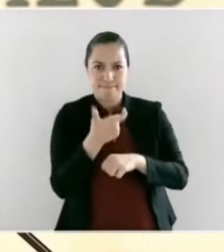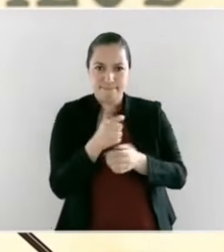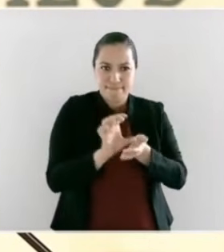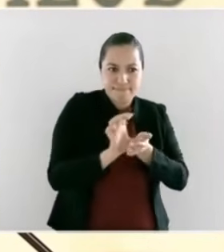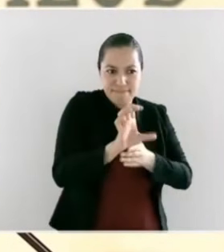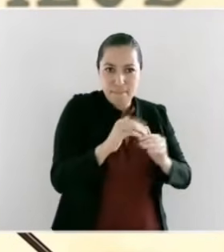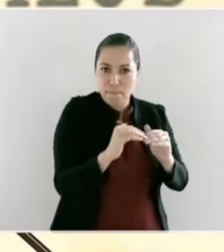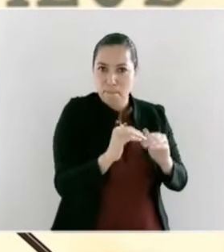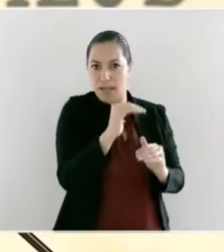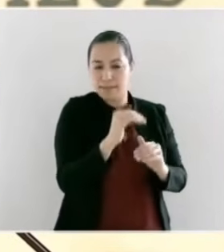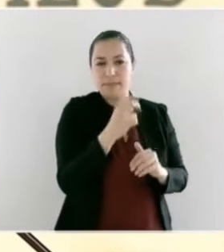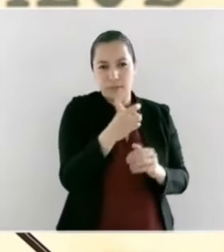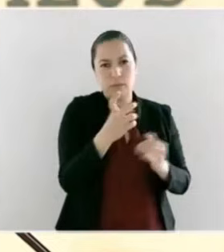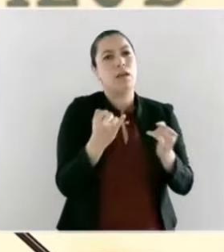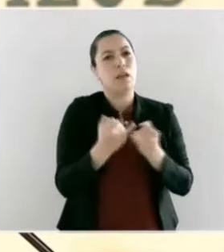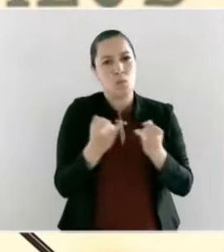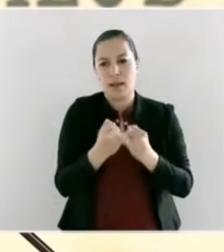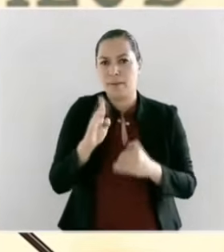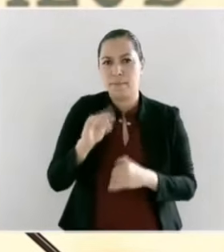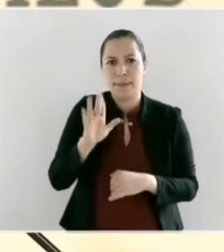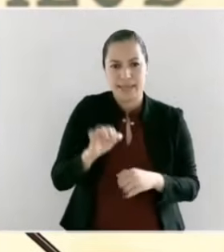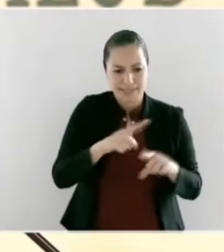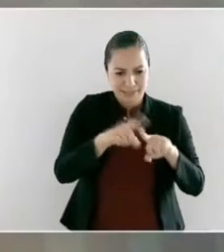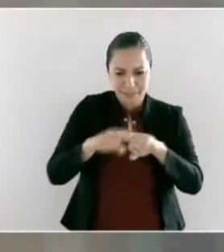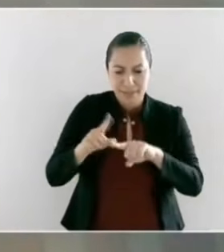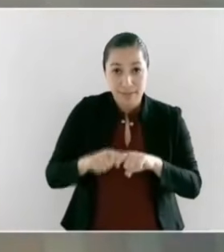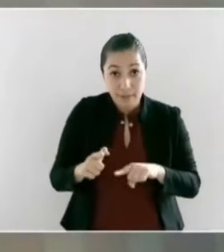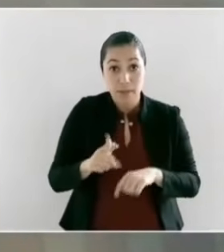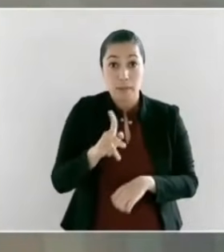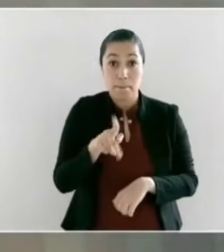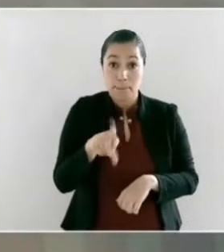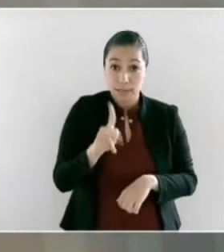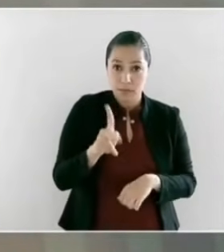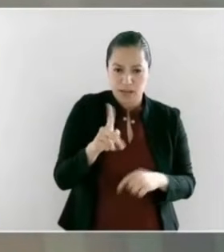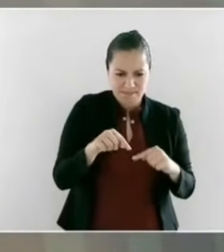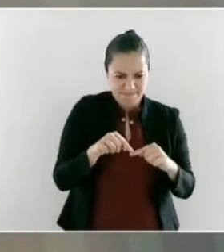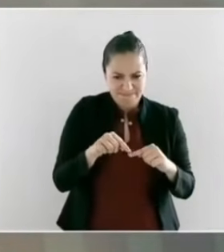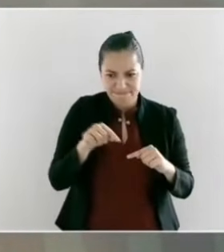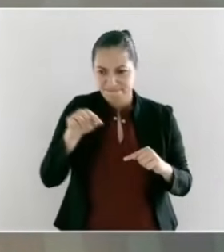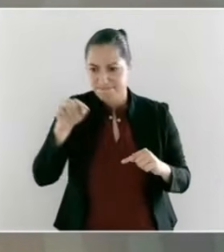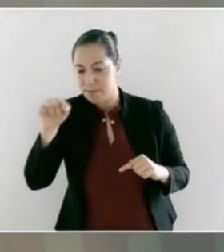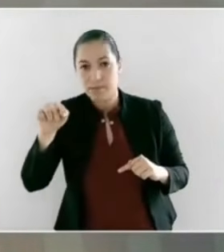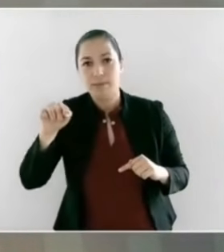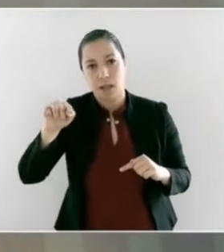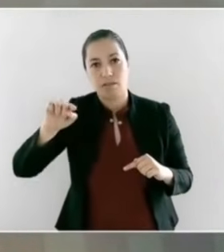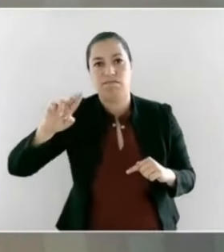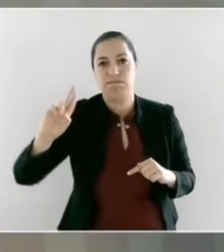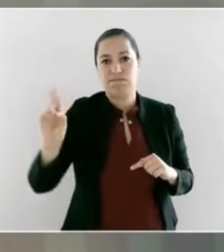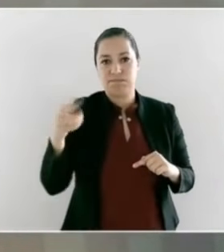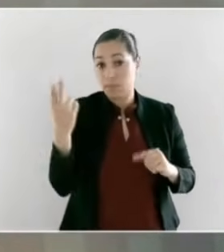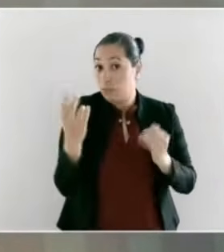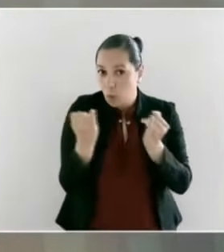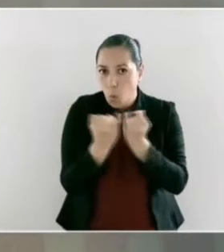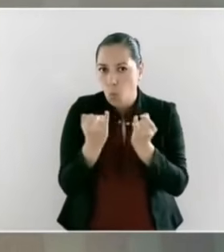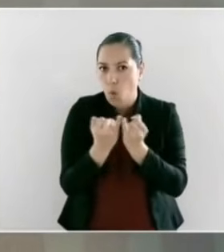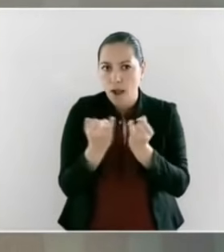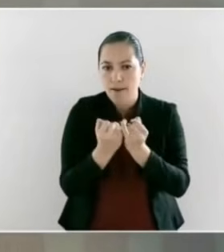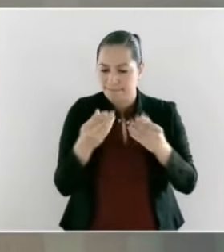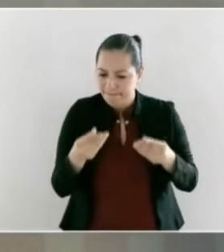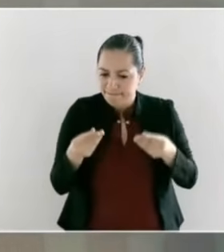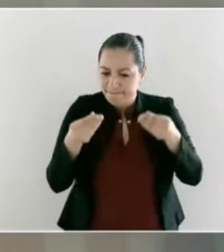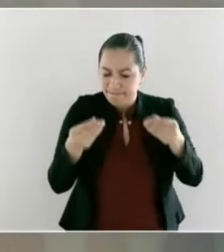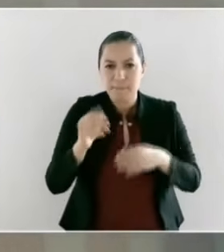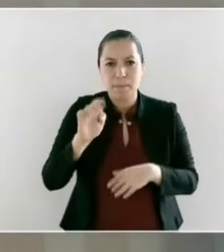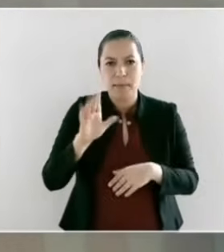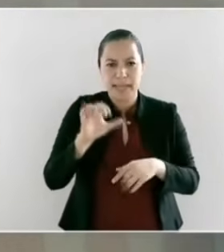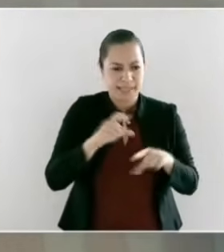preescolar hasta el nivel superior. Vamos a seguir entregando becas a estudiantes